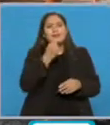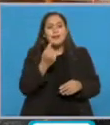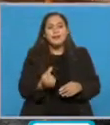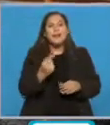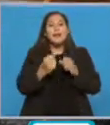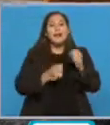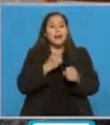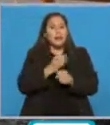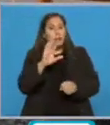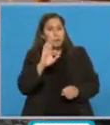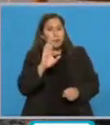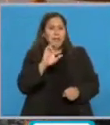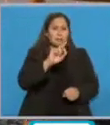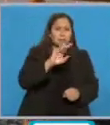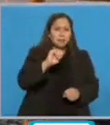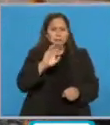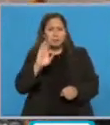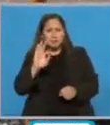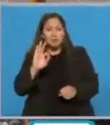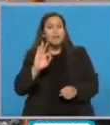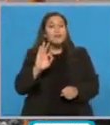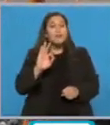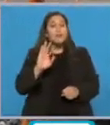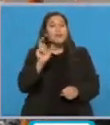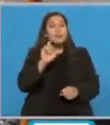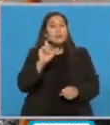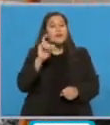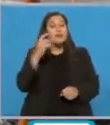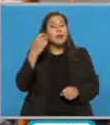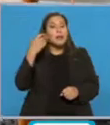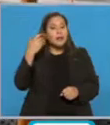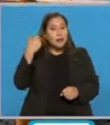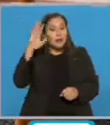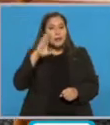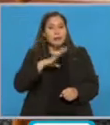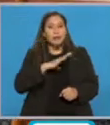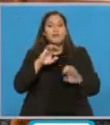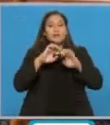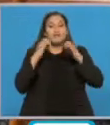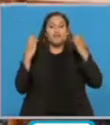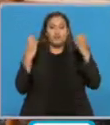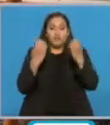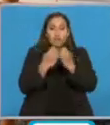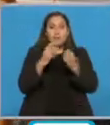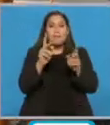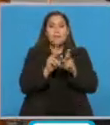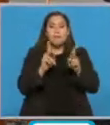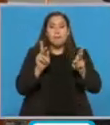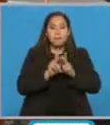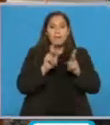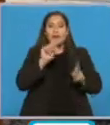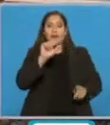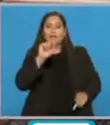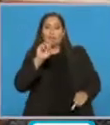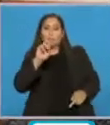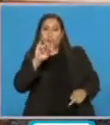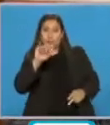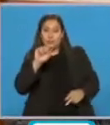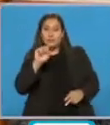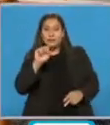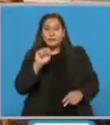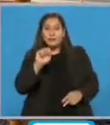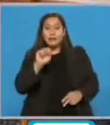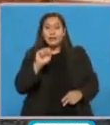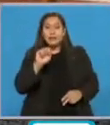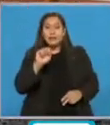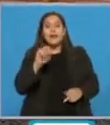años 40, 39, 40, cuando existió el estadio Parque Asturias, el